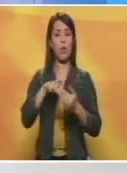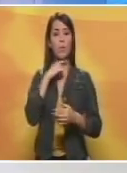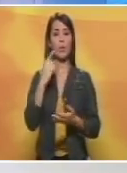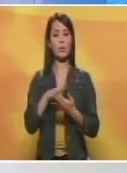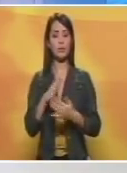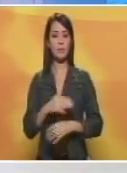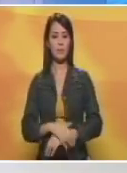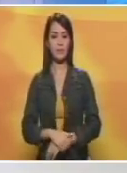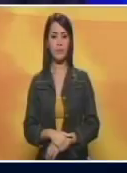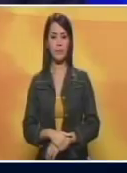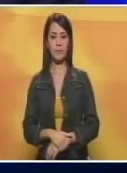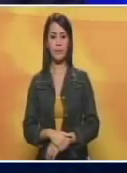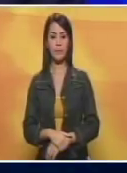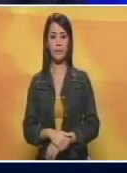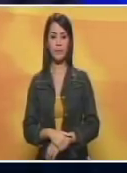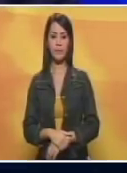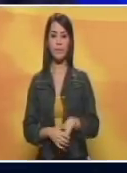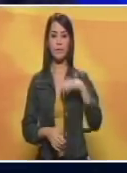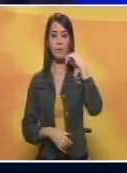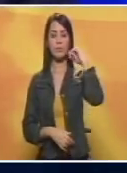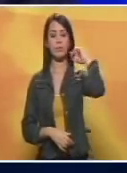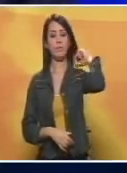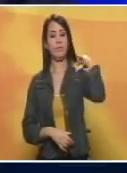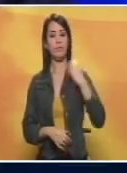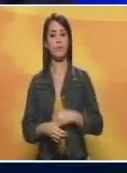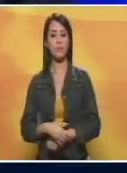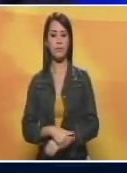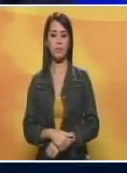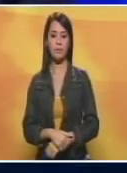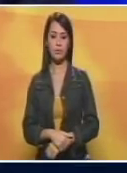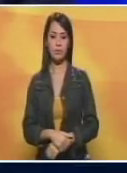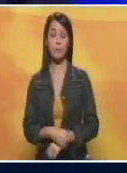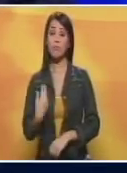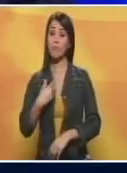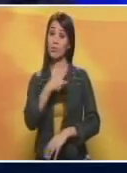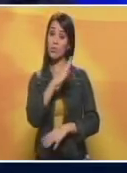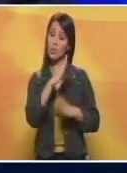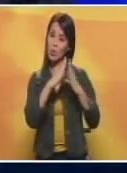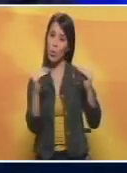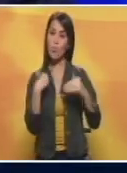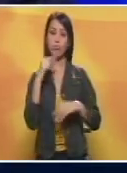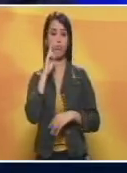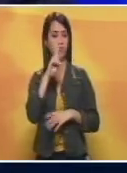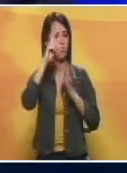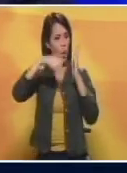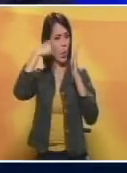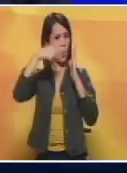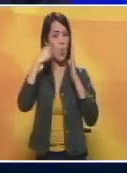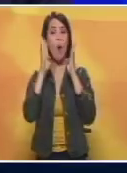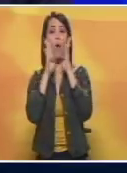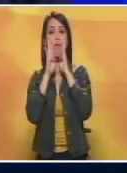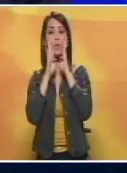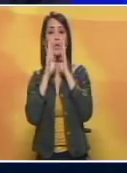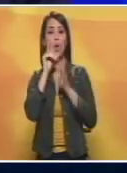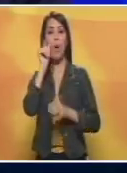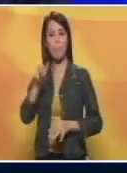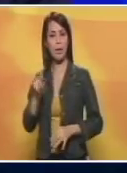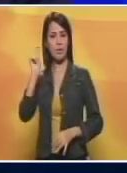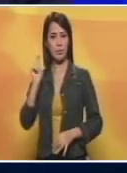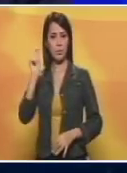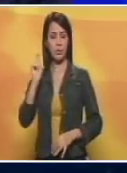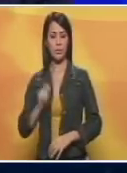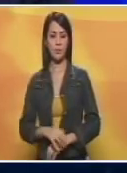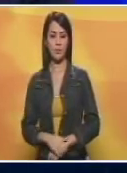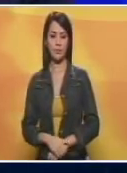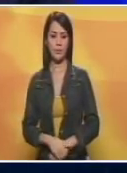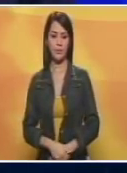magnicidio está convicto y confeso todos pudimos ver la grabación la confesión de este